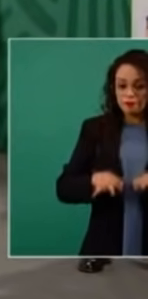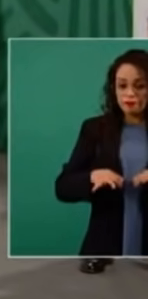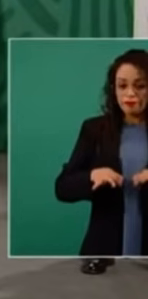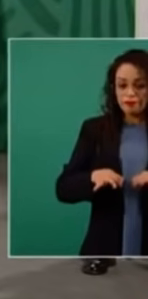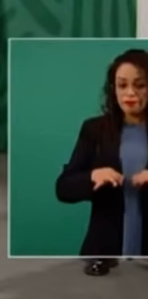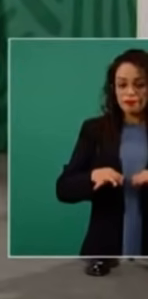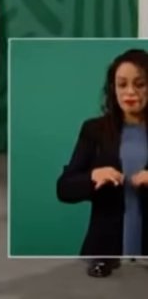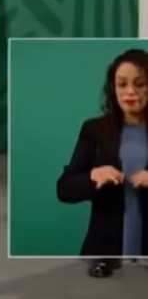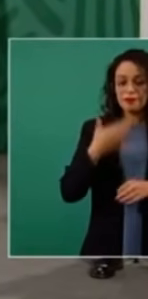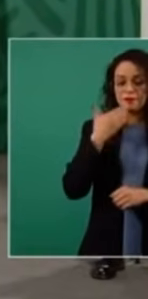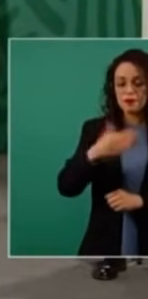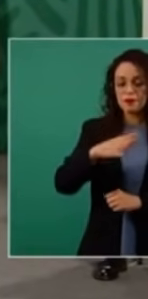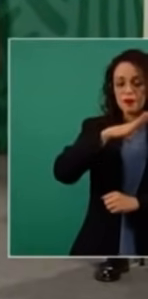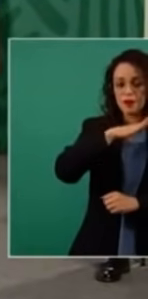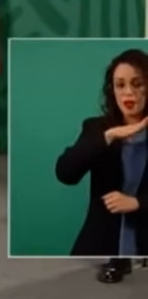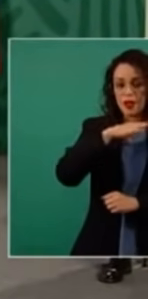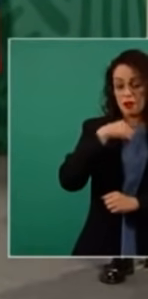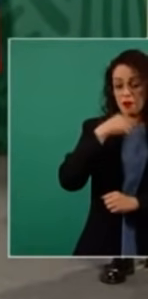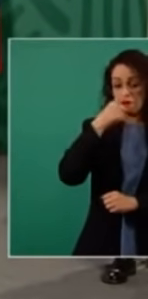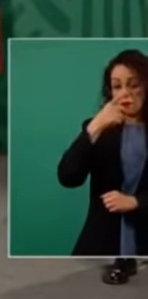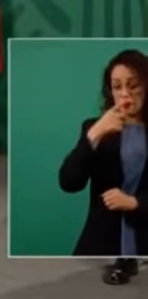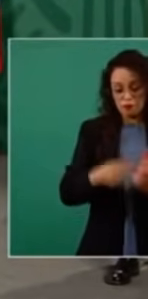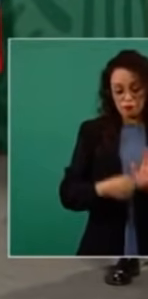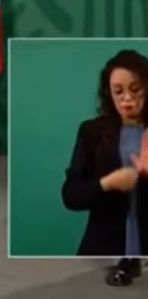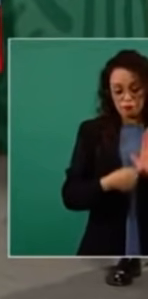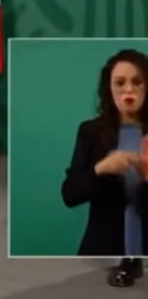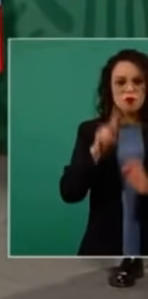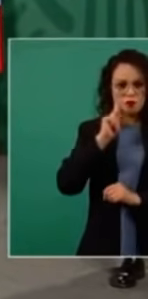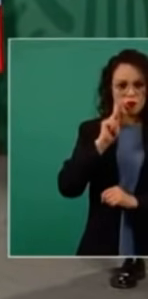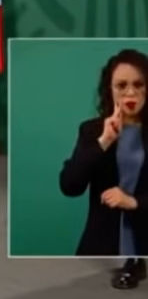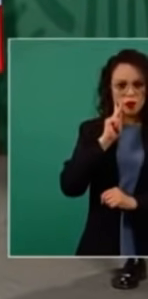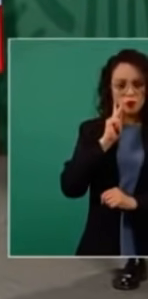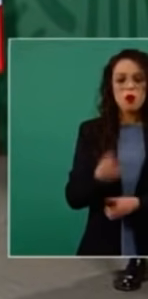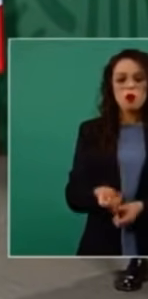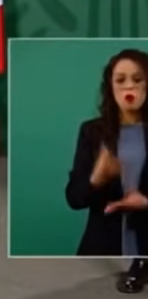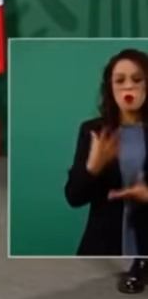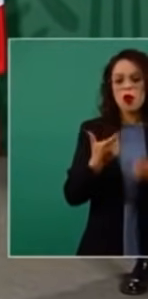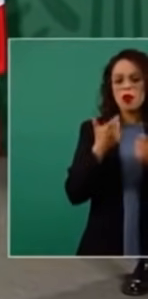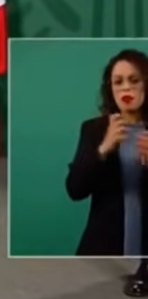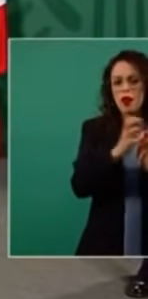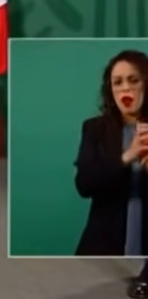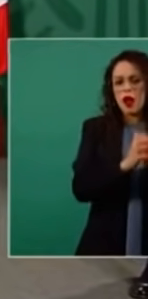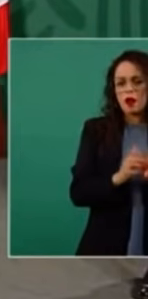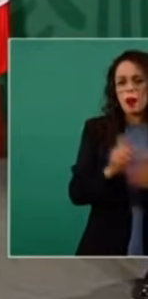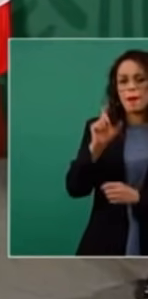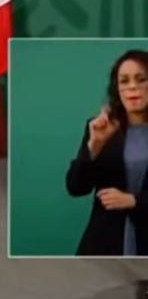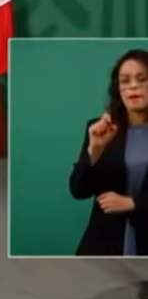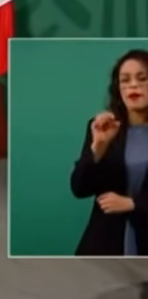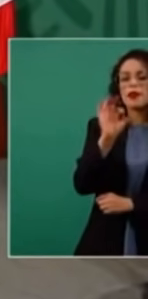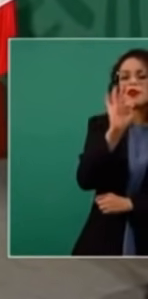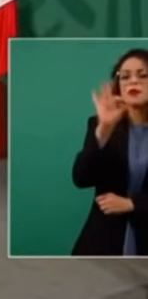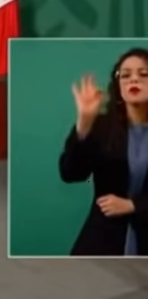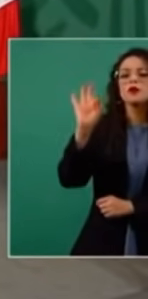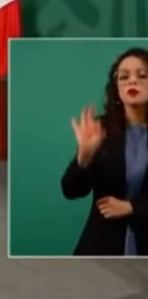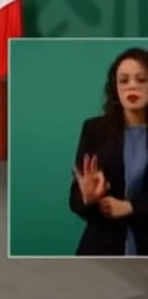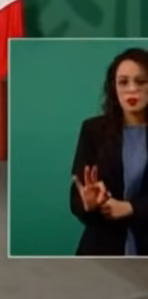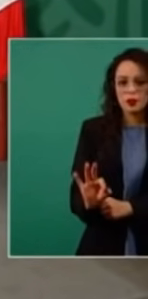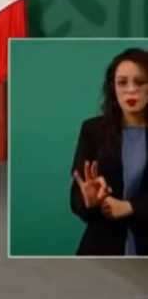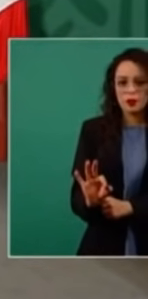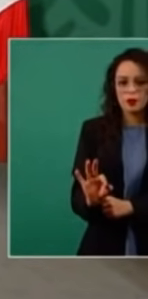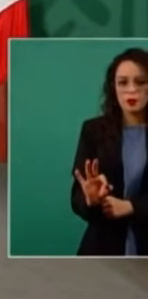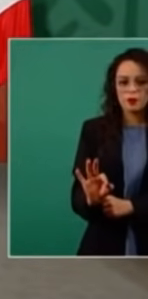Lo tenían como un títere a Peña Nieto, a Calderón, eran unos simples títeres. Exactamente igual como los han tenido los presidentes peruanos,